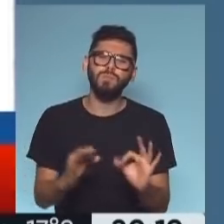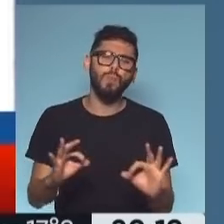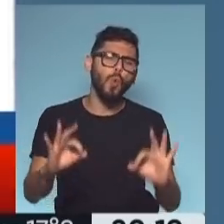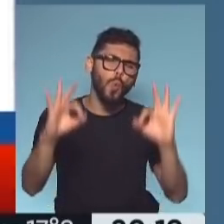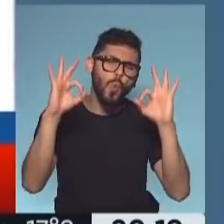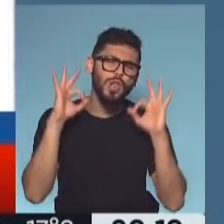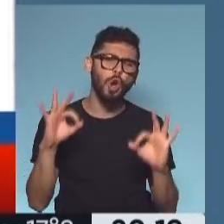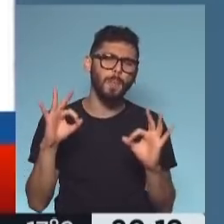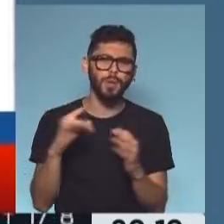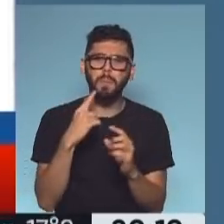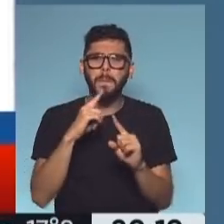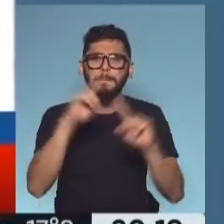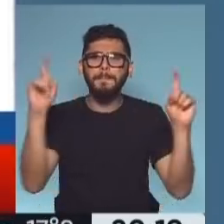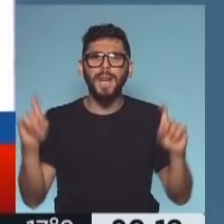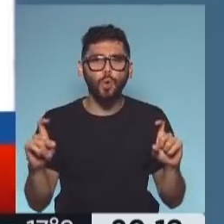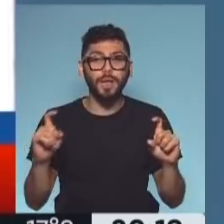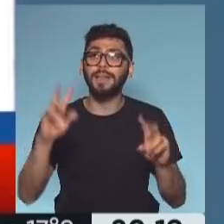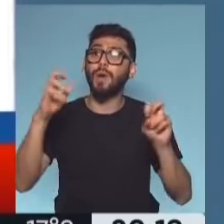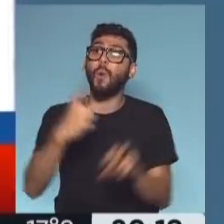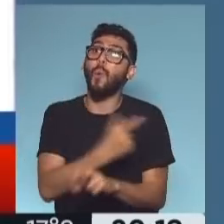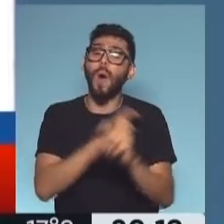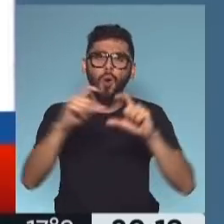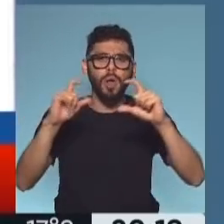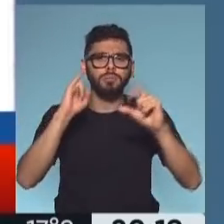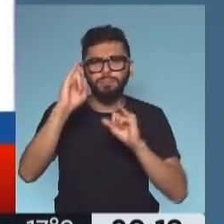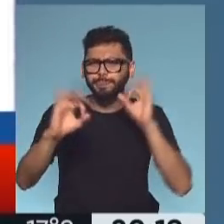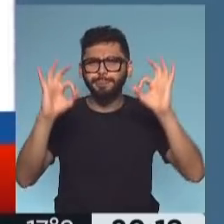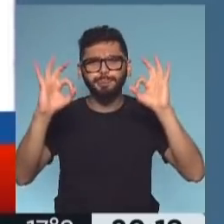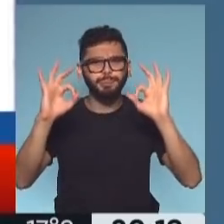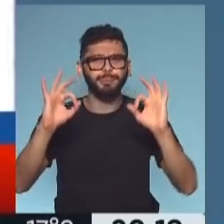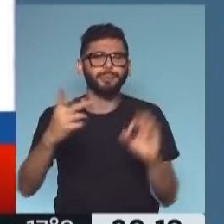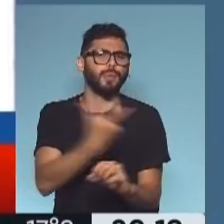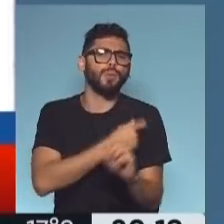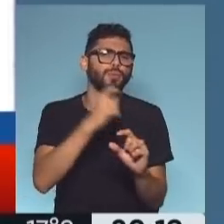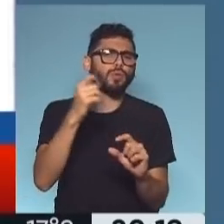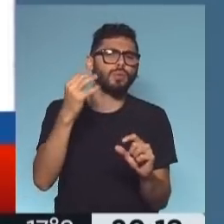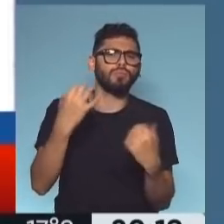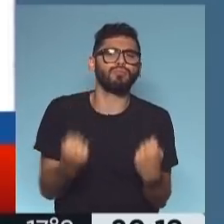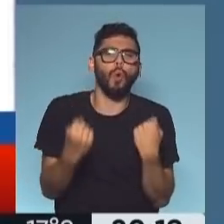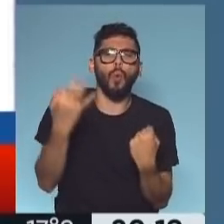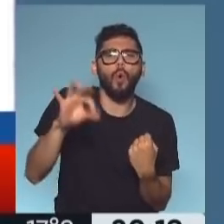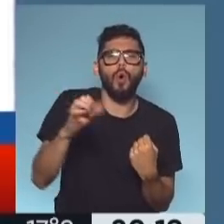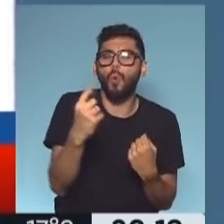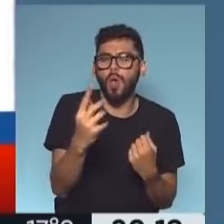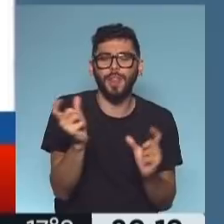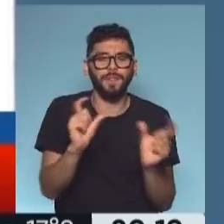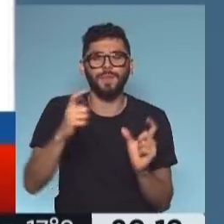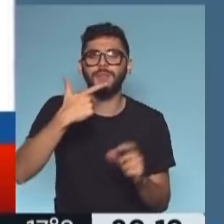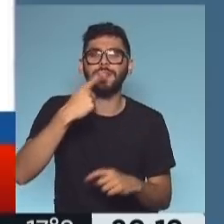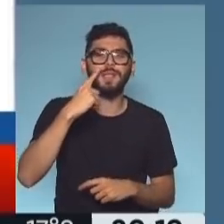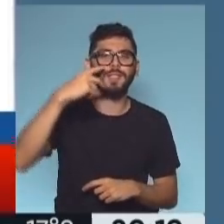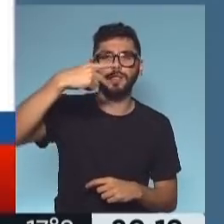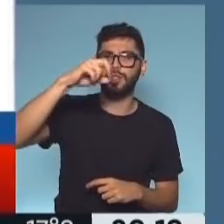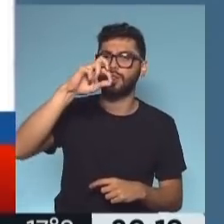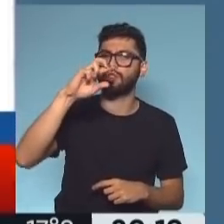mostrar, muy interesante, con muchas sí. preguntas puntuales sobre las vacunas. Se detalla la efectividad de cada una, se aclara la diferencia entre la de Sinopharm y la de Sinovac.